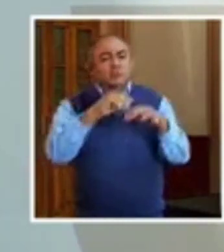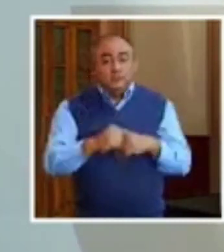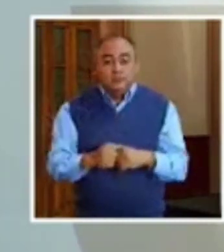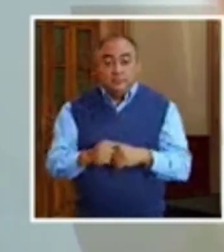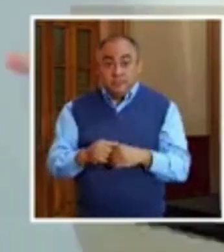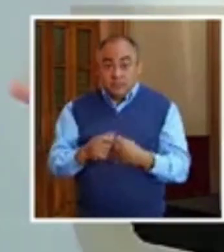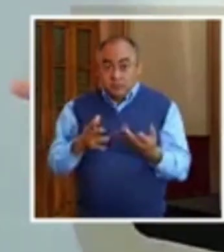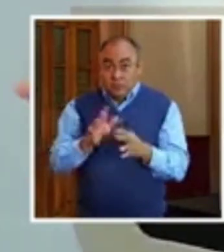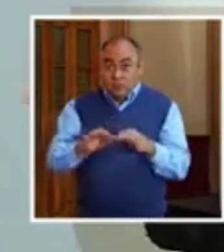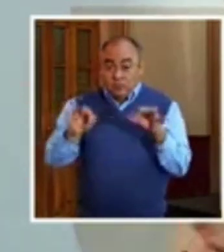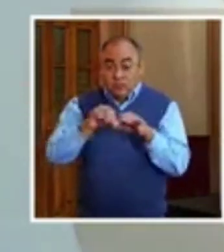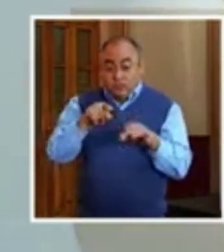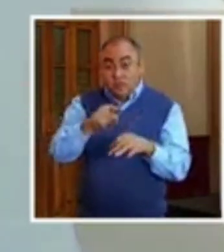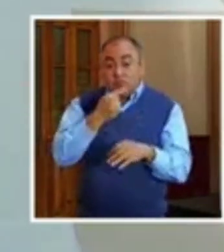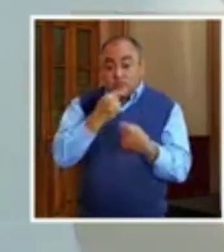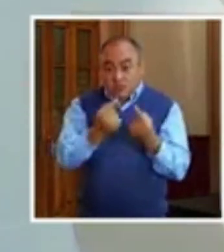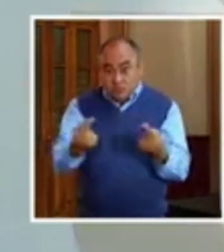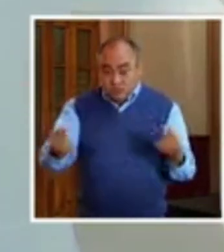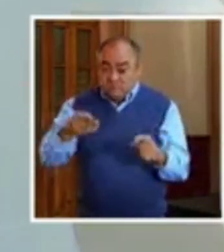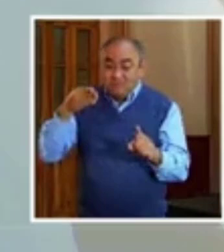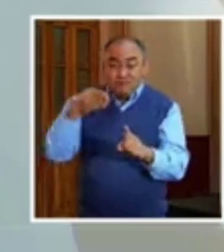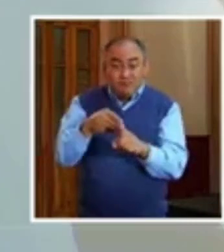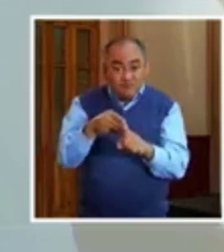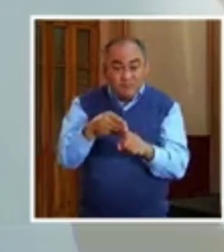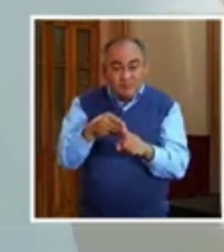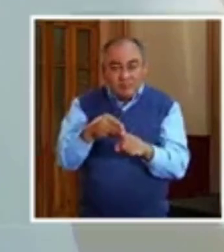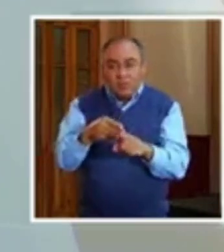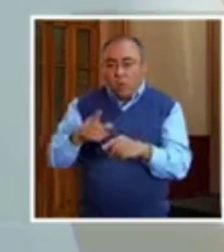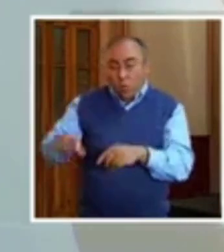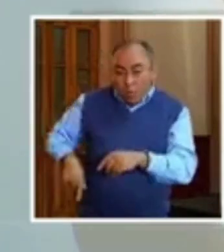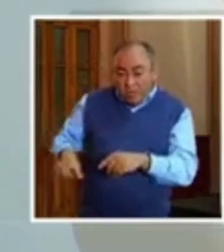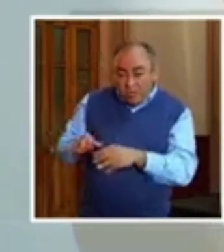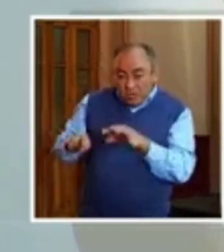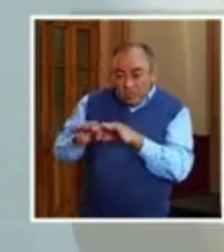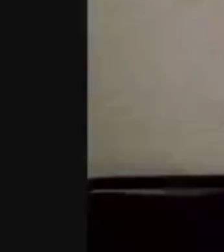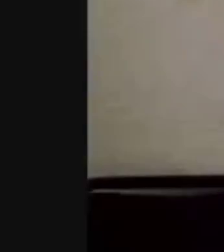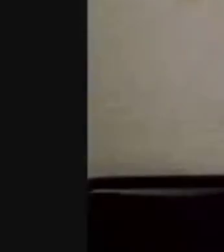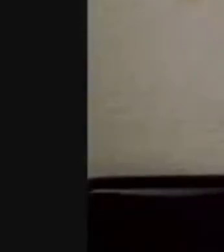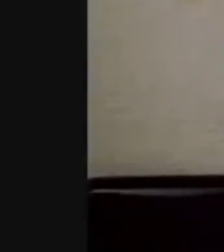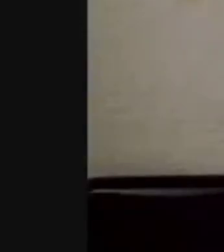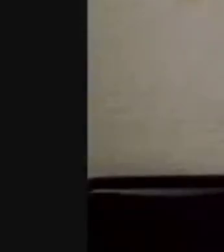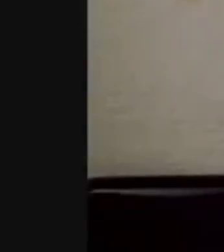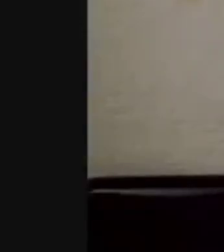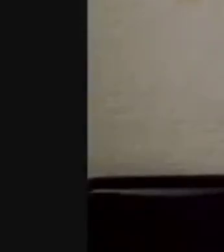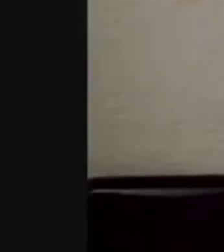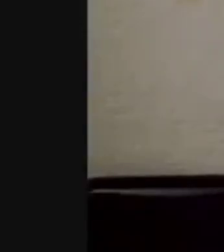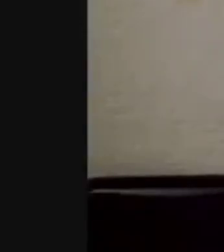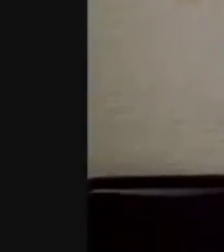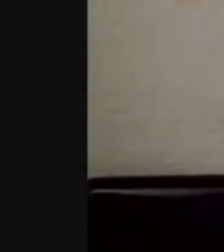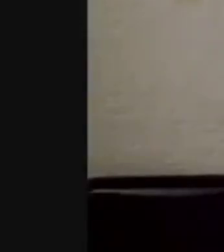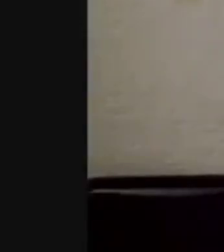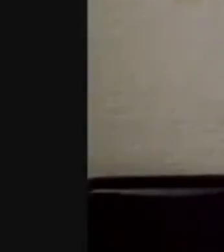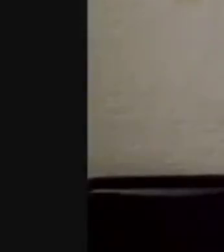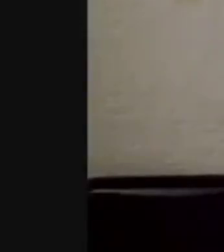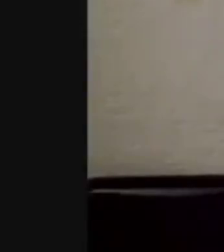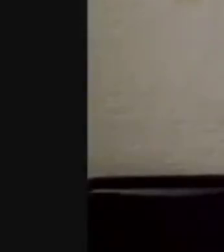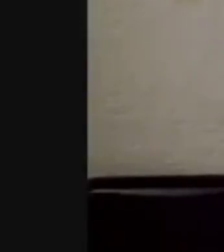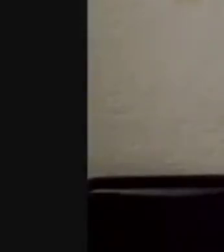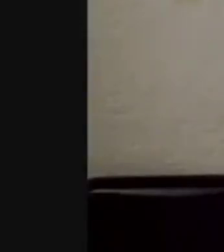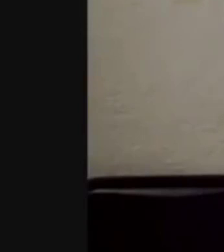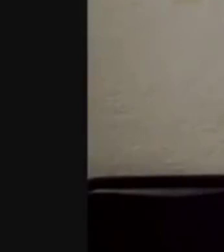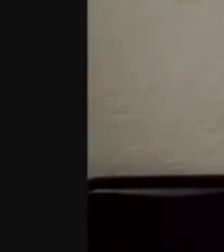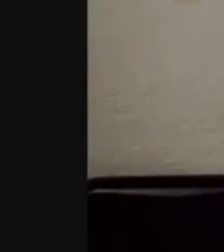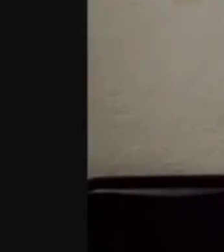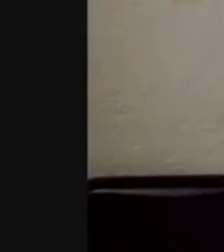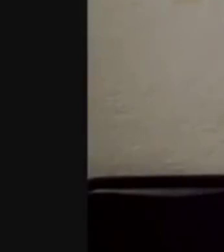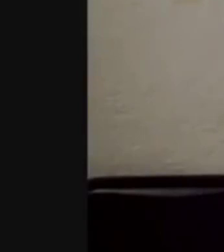y niñas, no el gobierno ni la crítica. Nuestros niños. Número tres, este comité derivado del